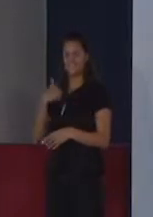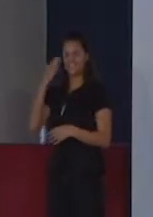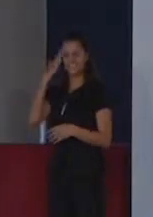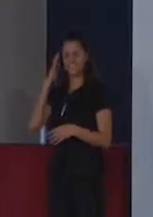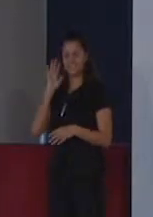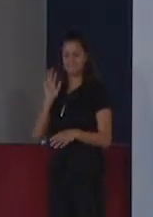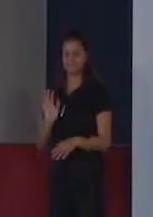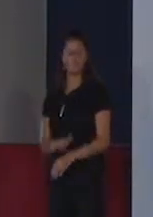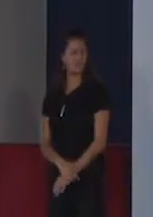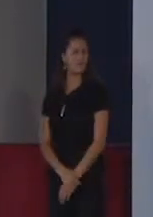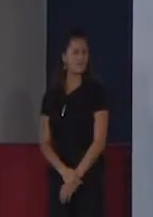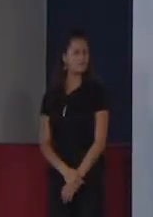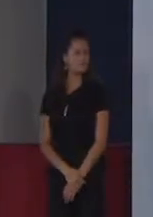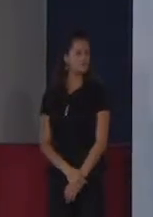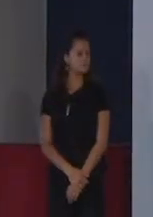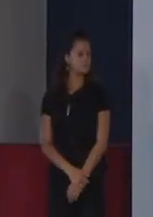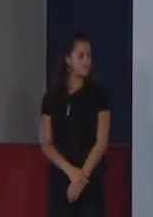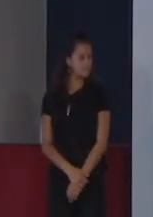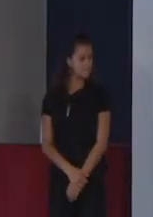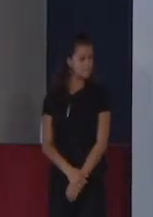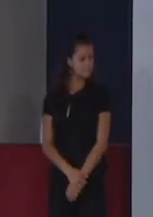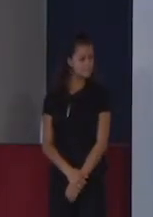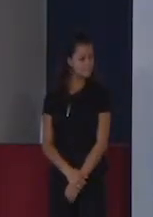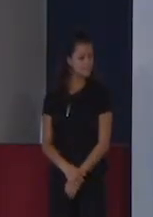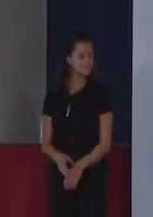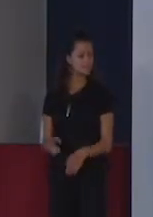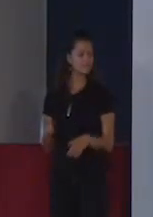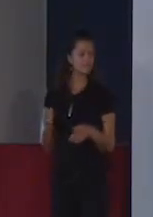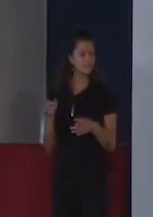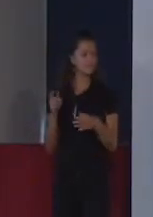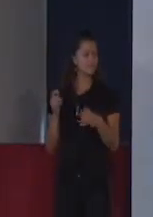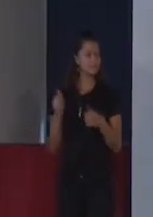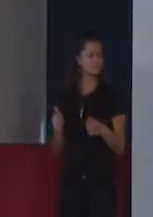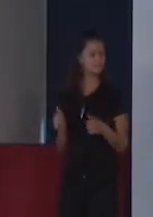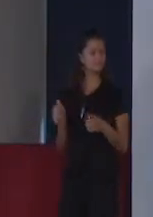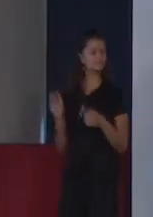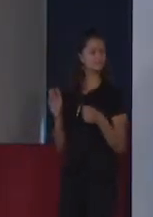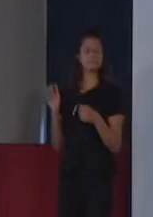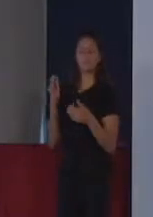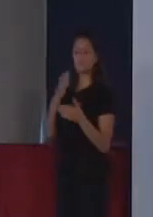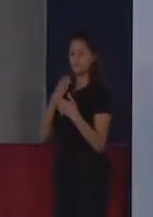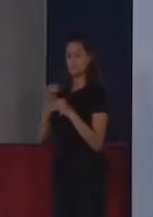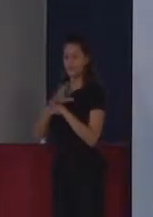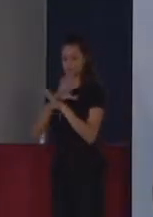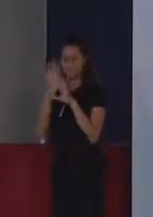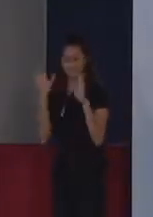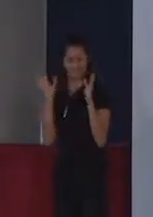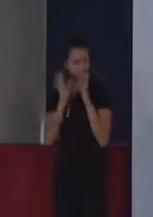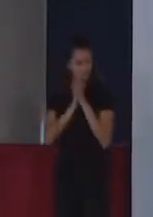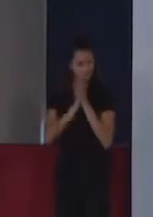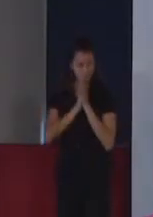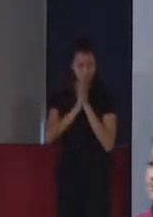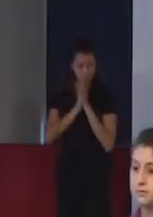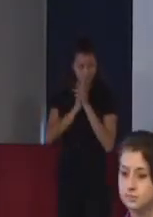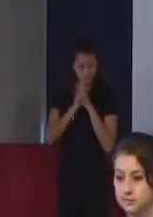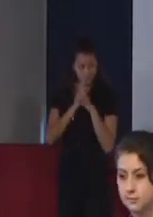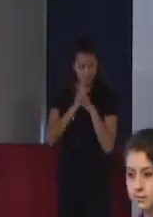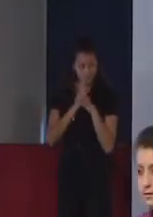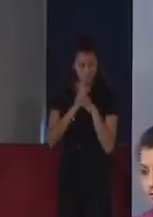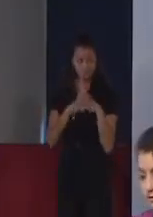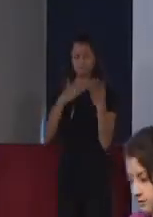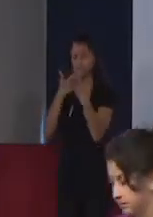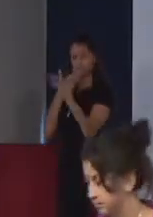Distrital de Víctimas de Discapacidad y Desplazamiento Forzado que nos está acompañando el día de hoy, en cabeza de nuestro invitado especial,